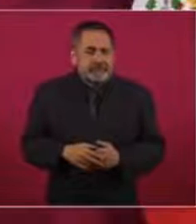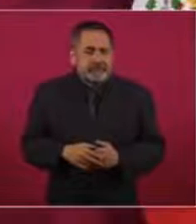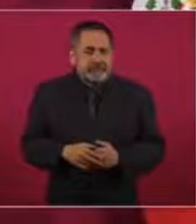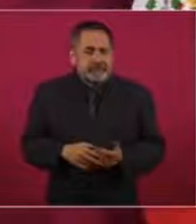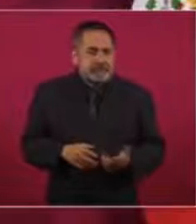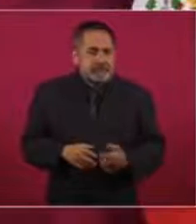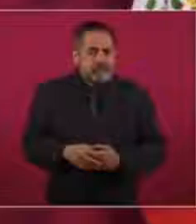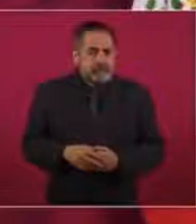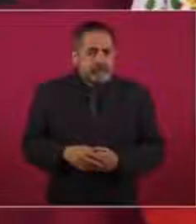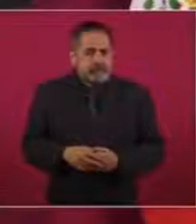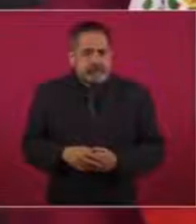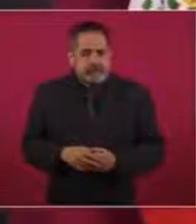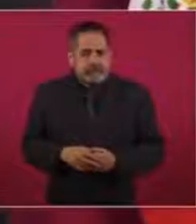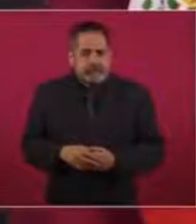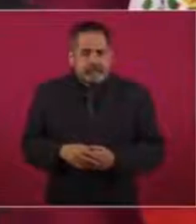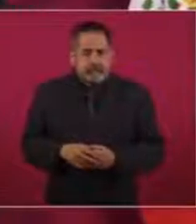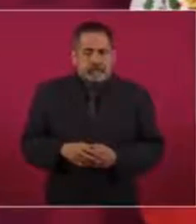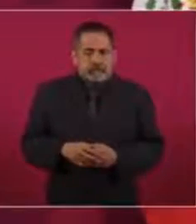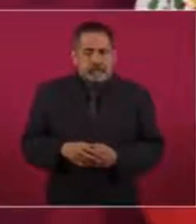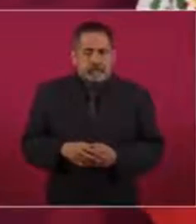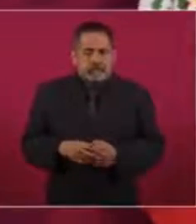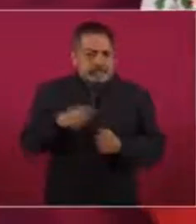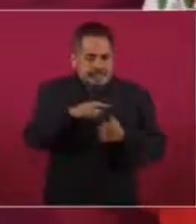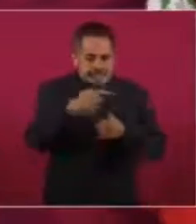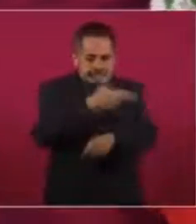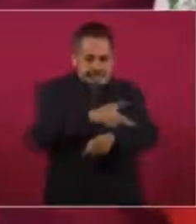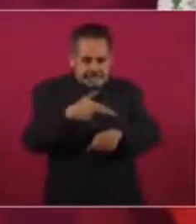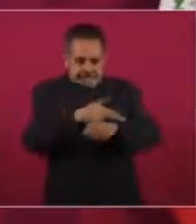Crearon un andamiaje